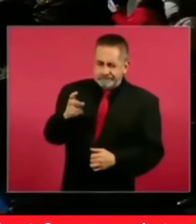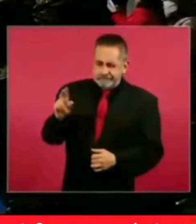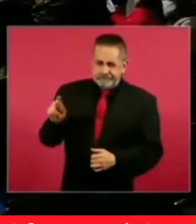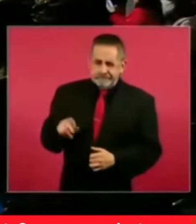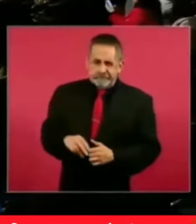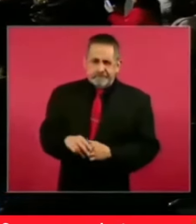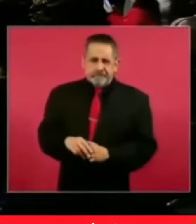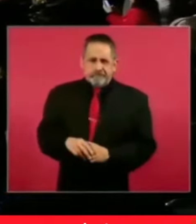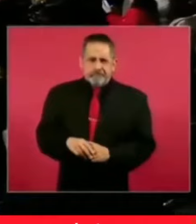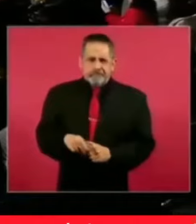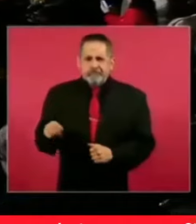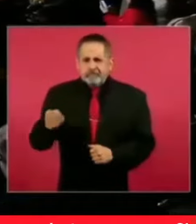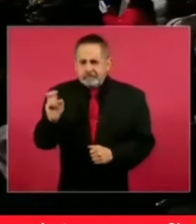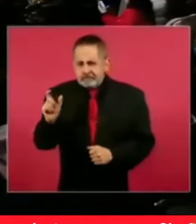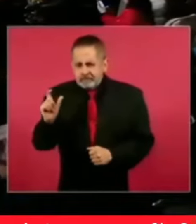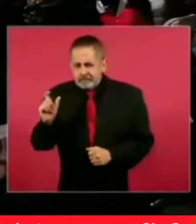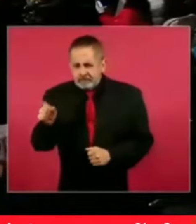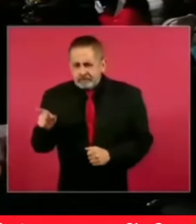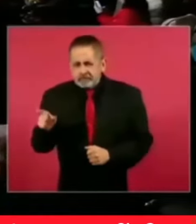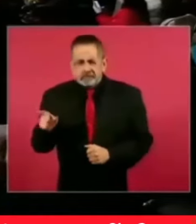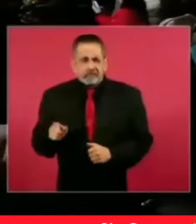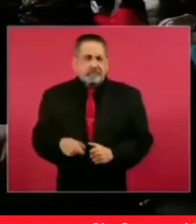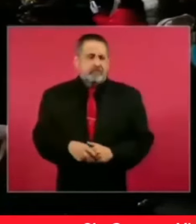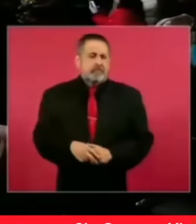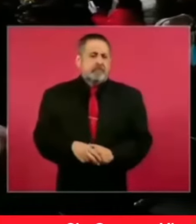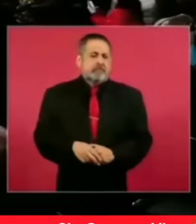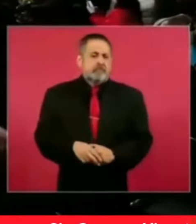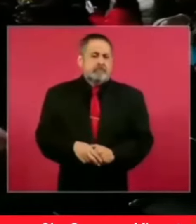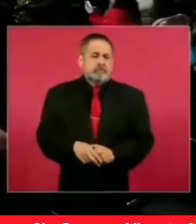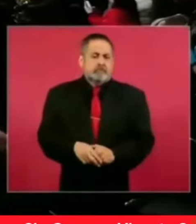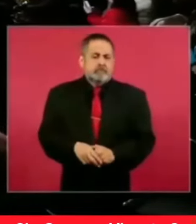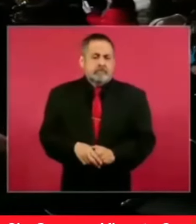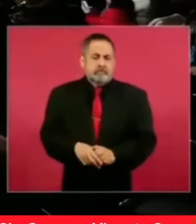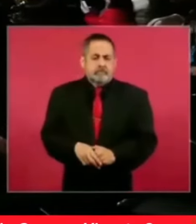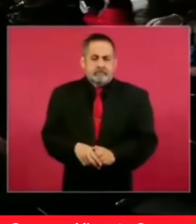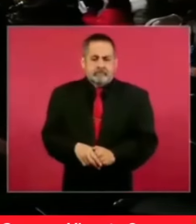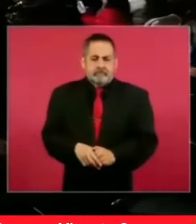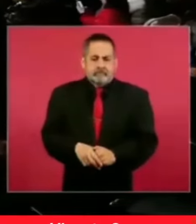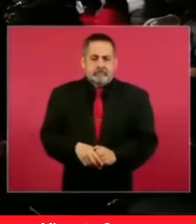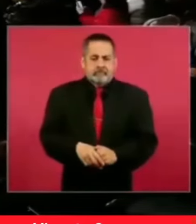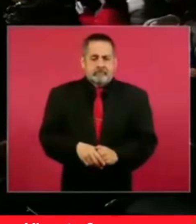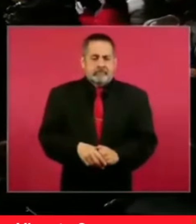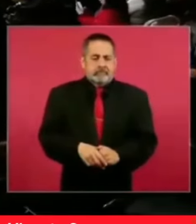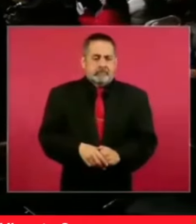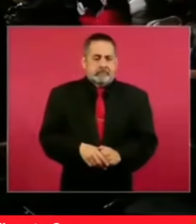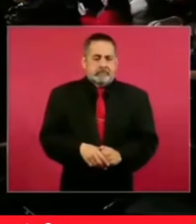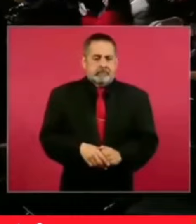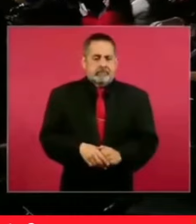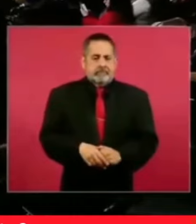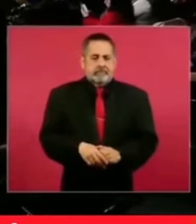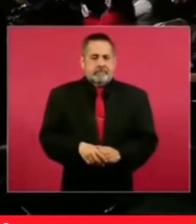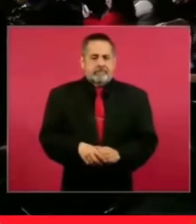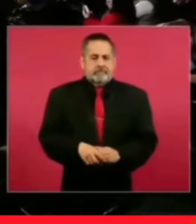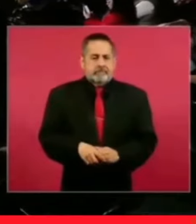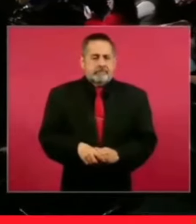¿Ese es de cuándo? Ese es de hace 4 días.